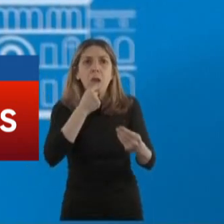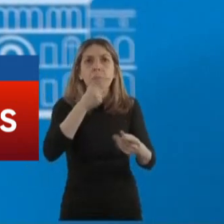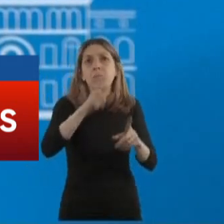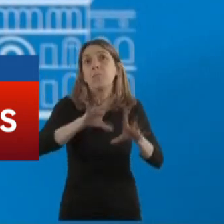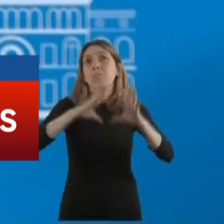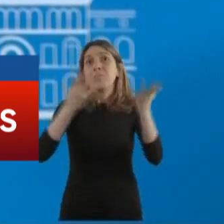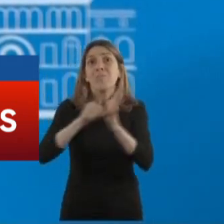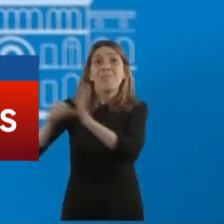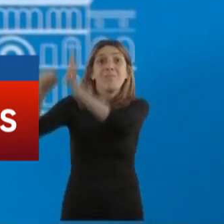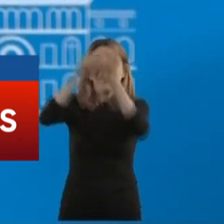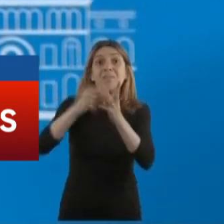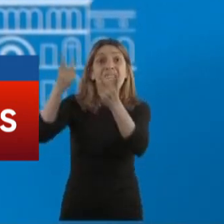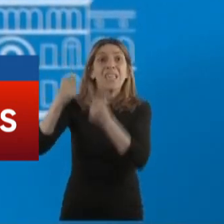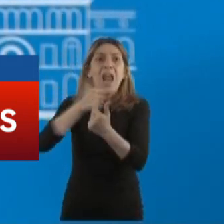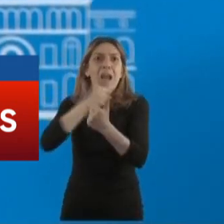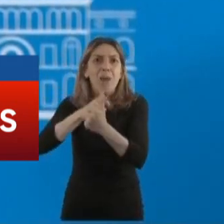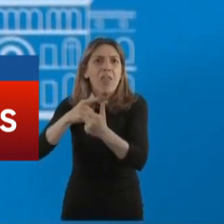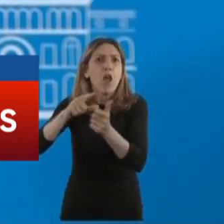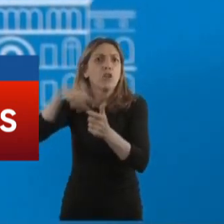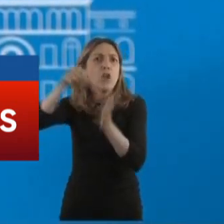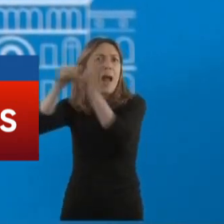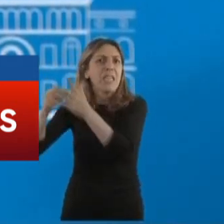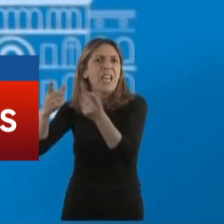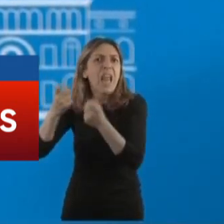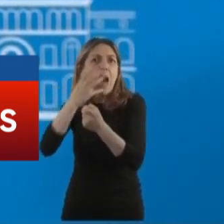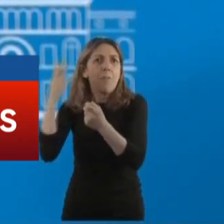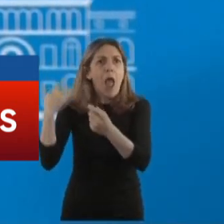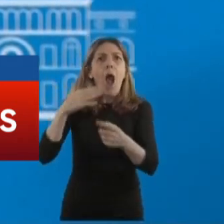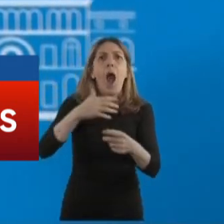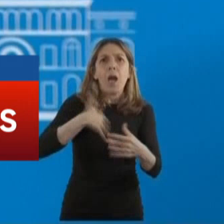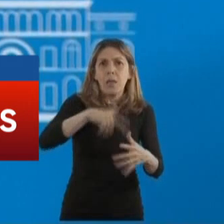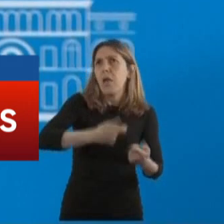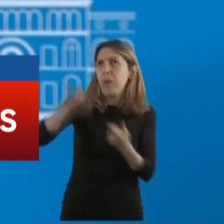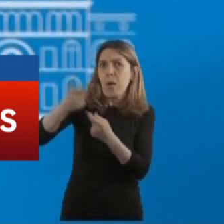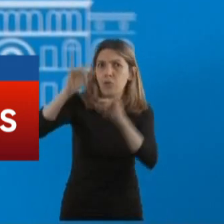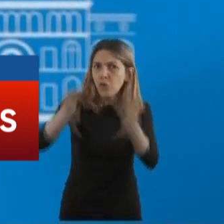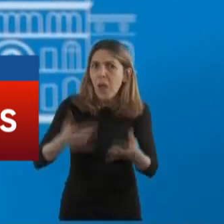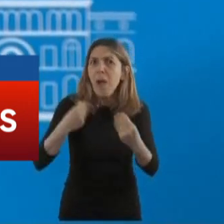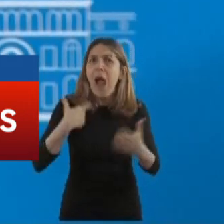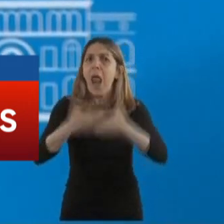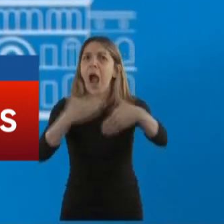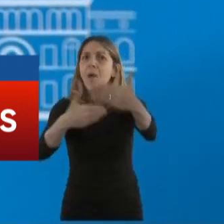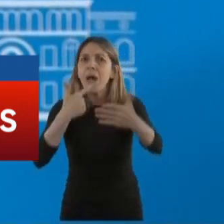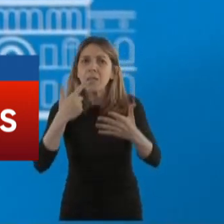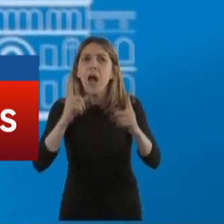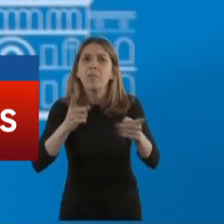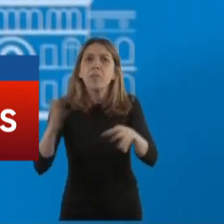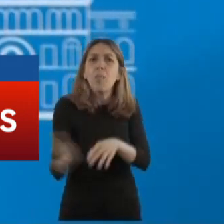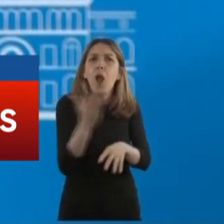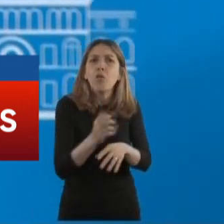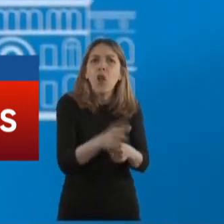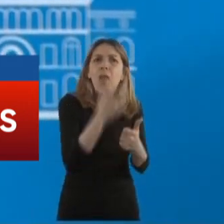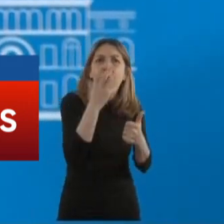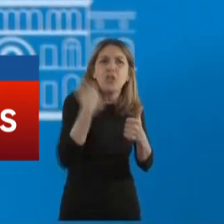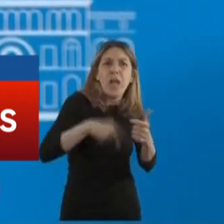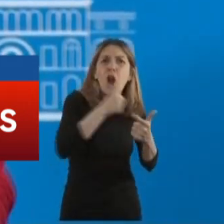mundo necesitaba medicamentos al mismo tiempo, y un trabajo enorme para escalar también la producción. Así que